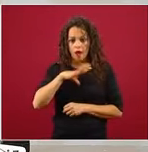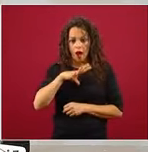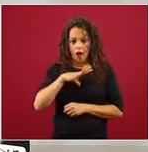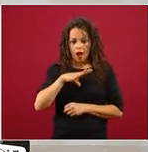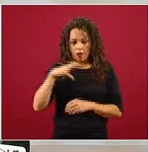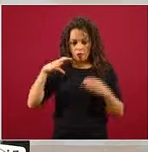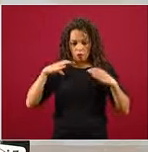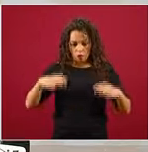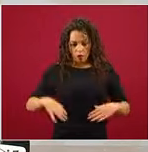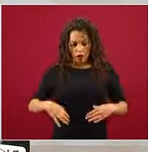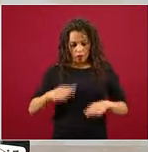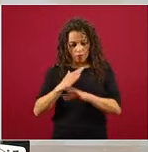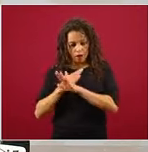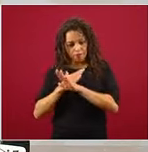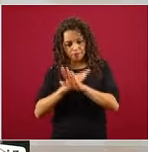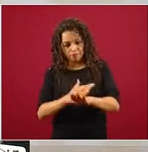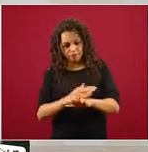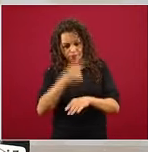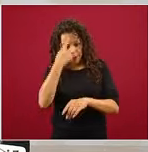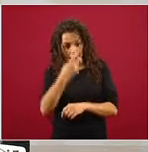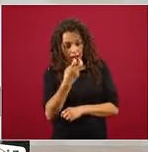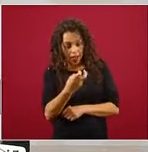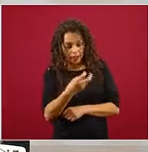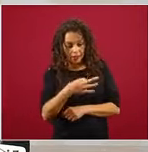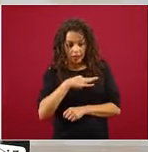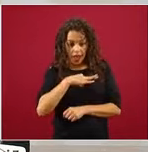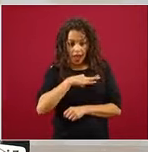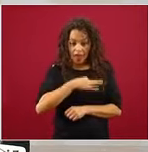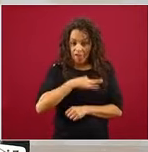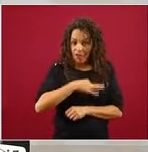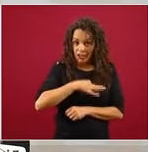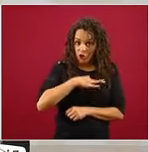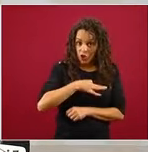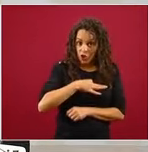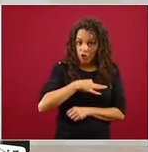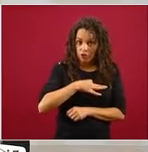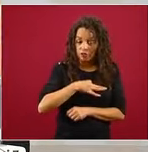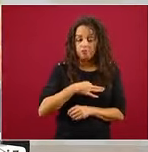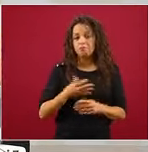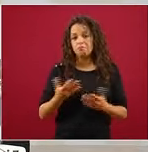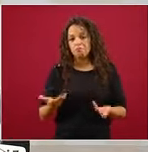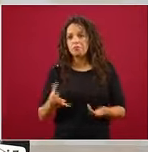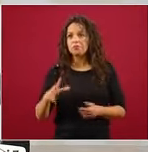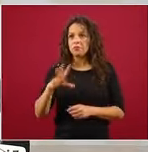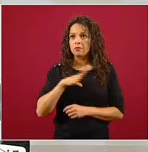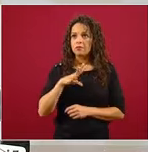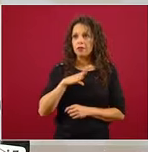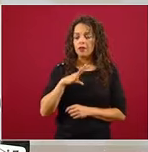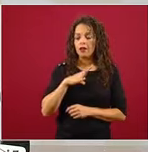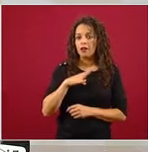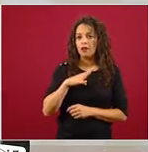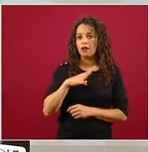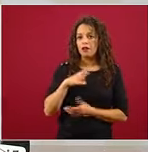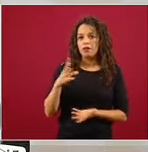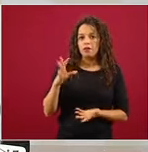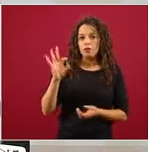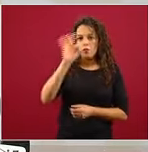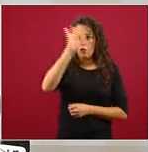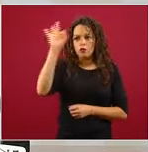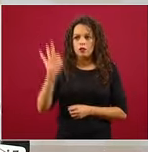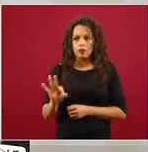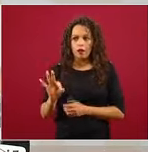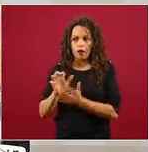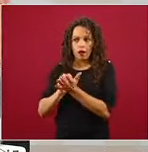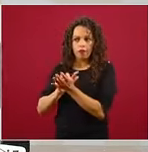resistencia biológica a la infección, se presenta en un porcentaje significativo de